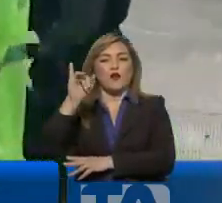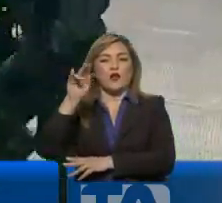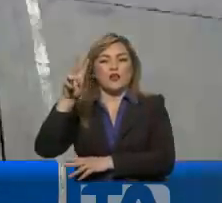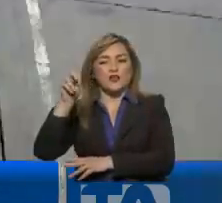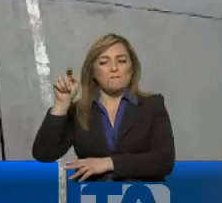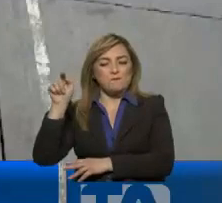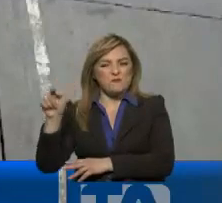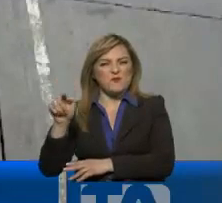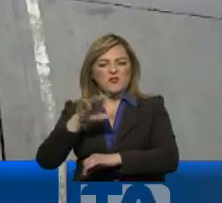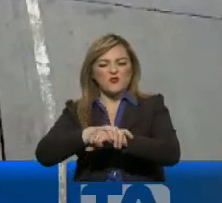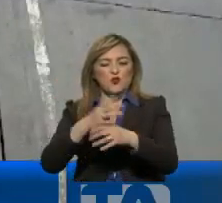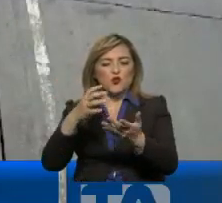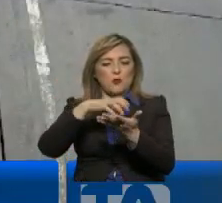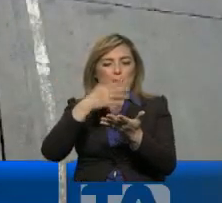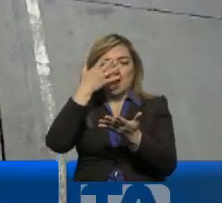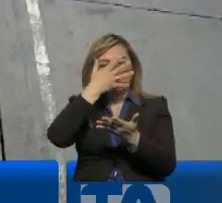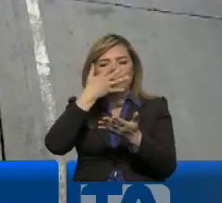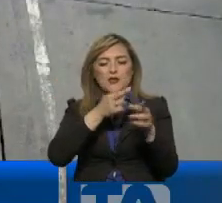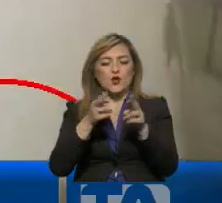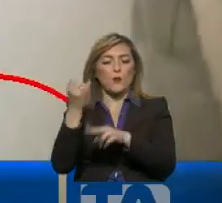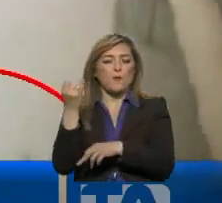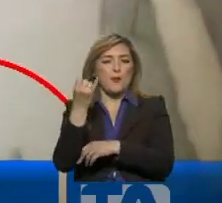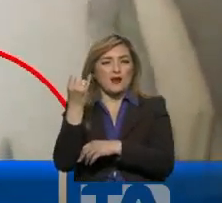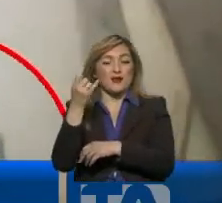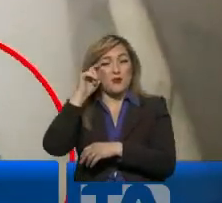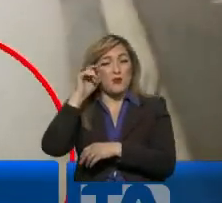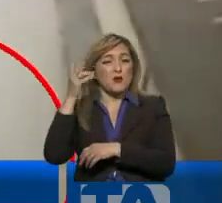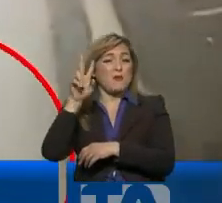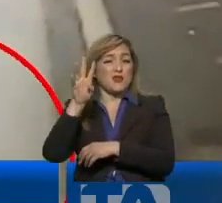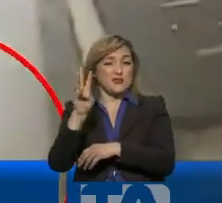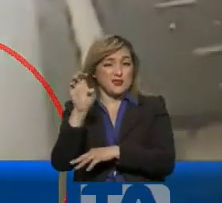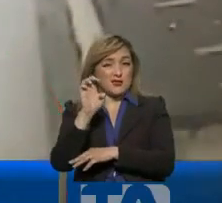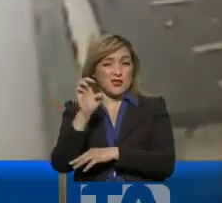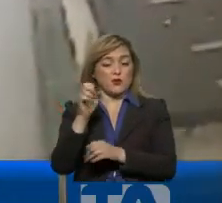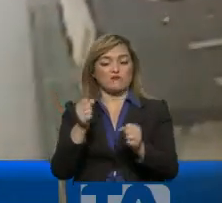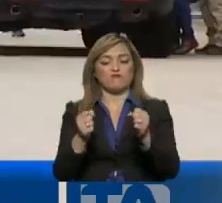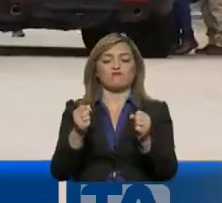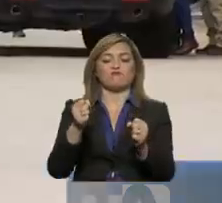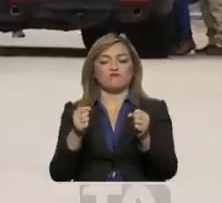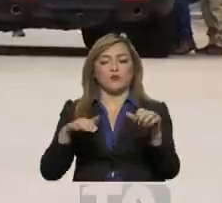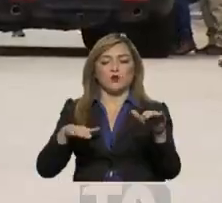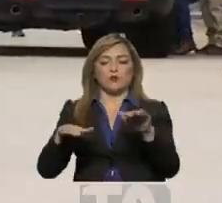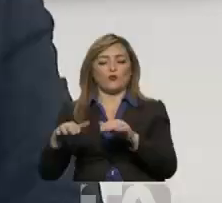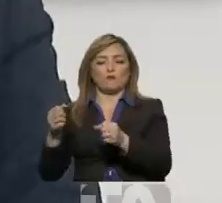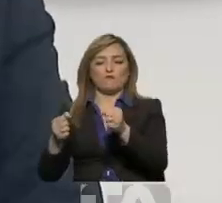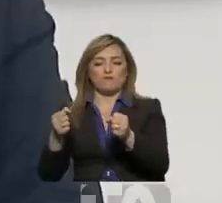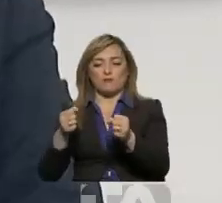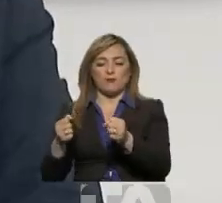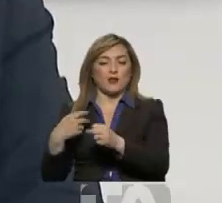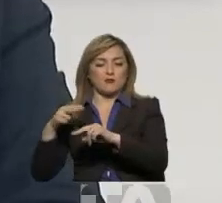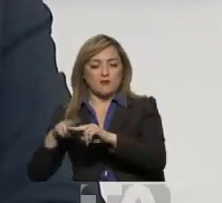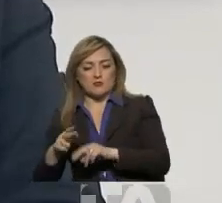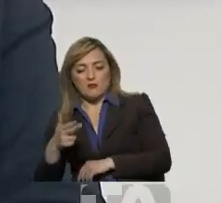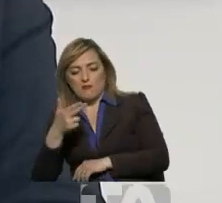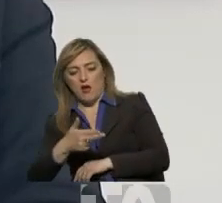de Esmeraldas. Él estuvo en el vehículo Vitar Azul, desde el cual el pasado 26 de enero le dispararon al también músico y actor. El hecho